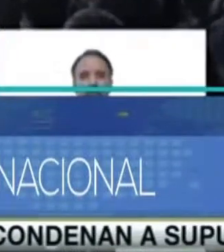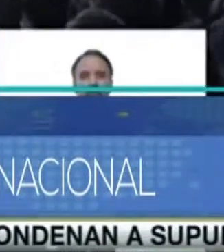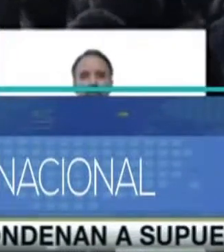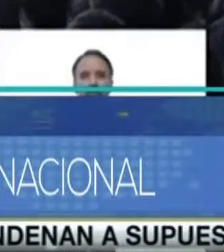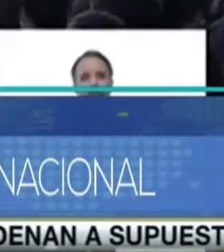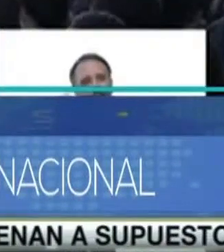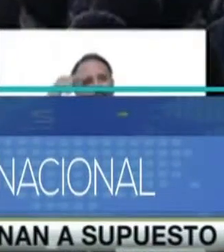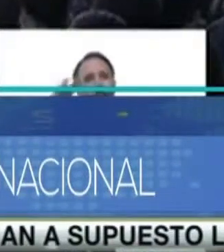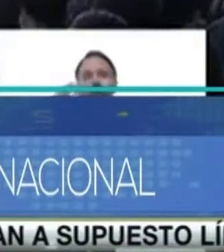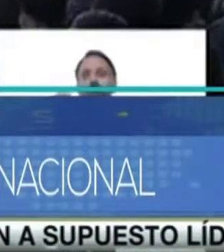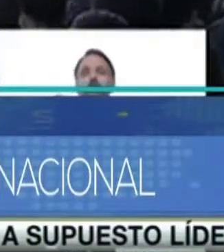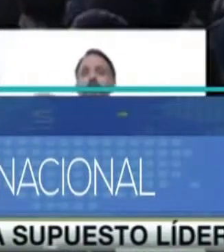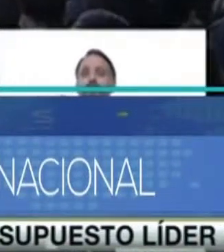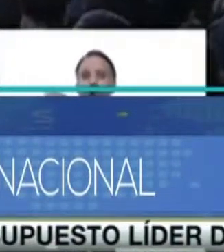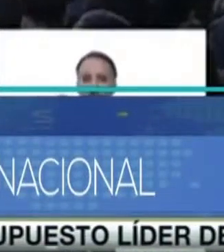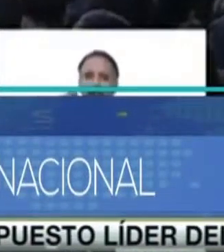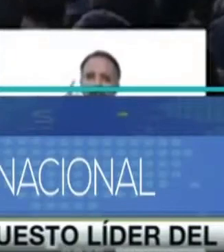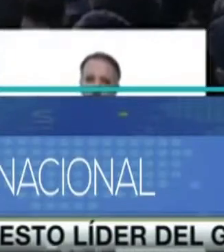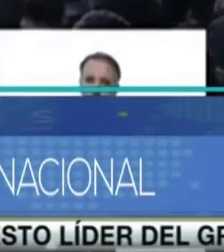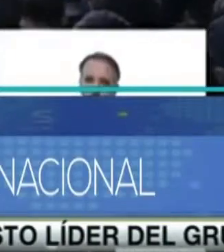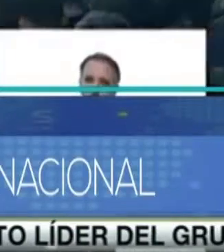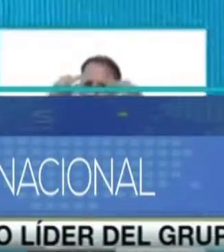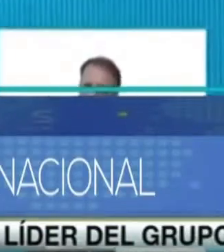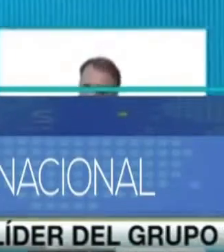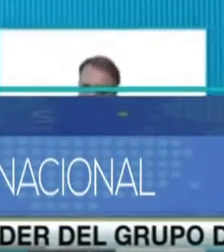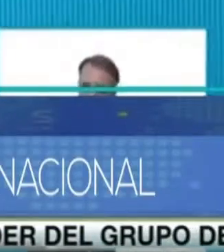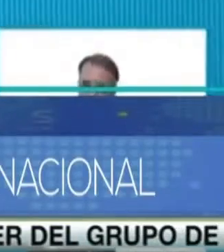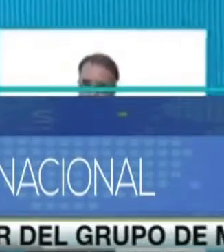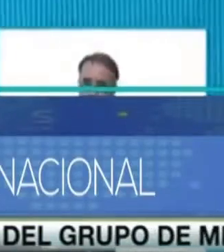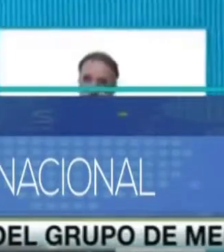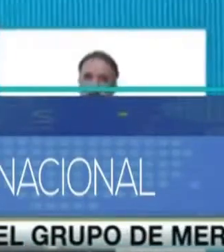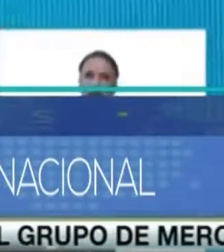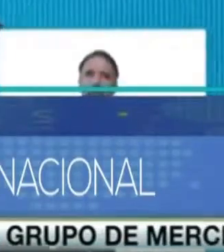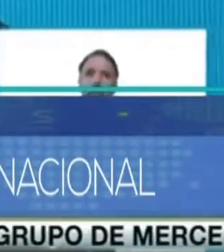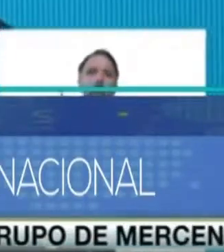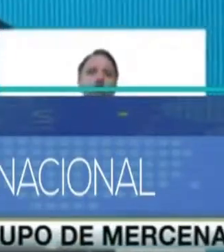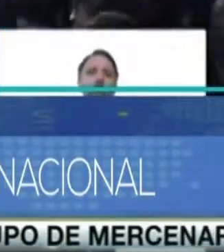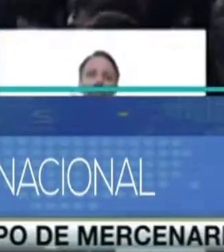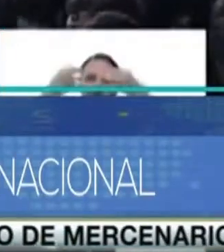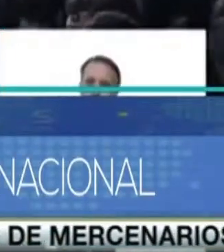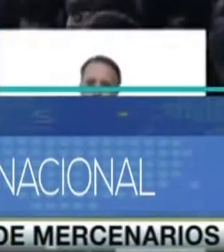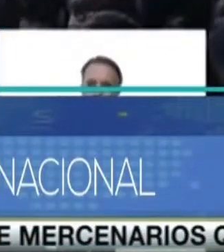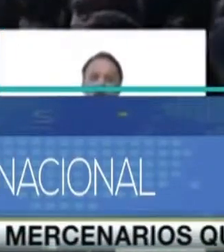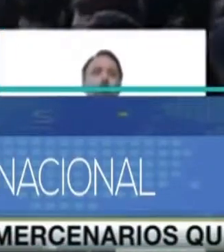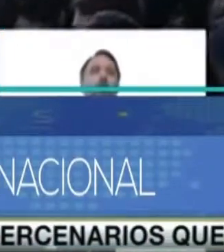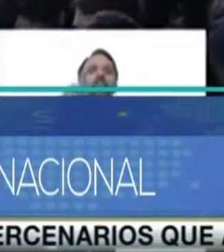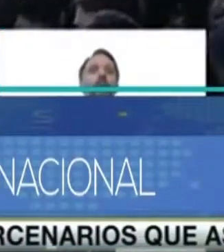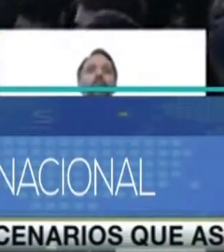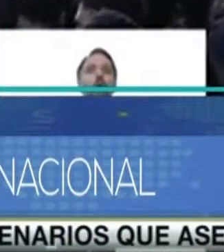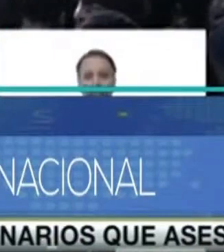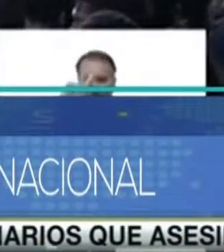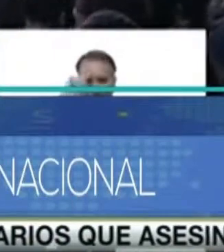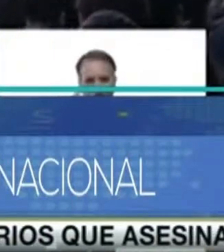que es importante establecer los pilares de política de Estado. Vamos